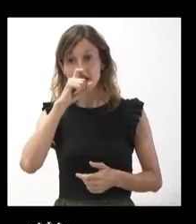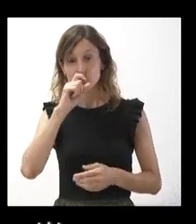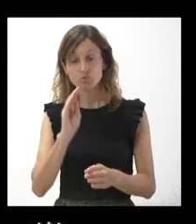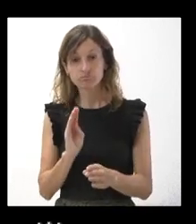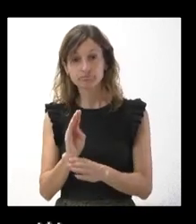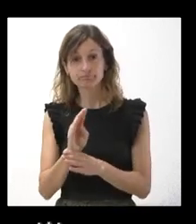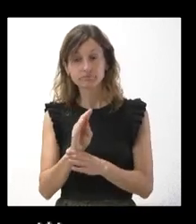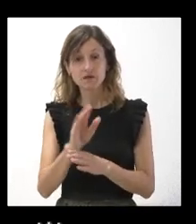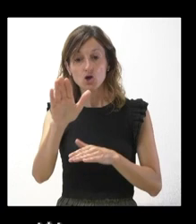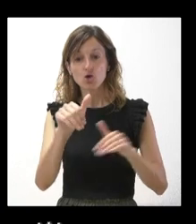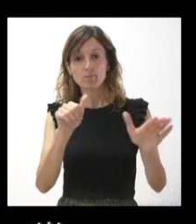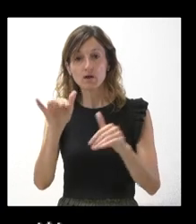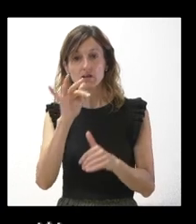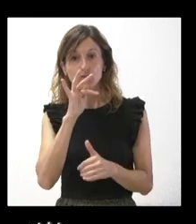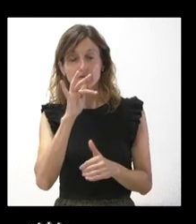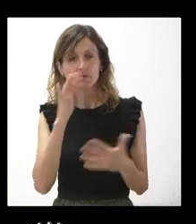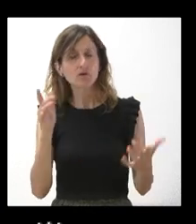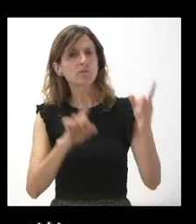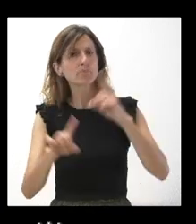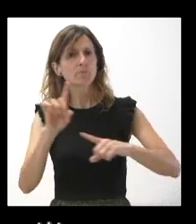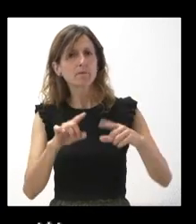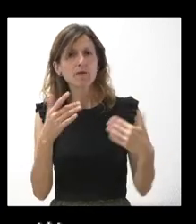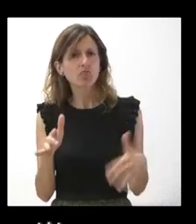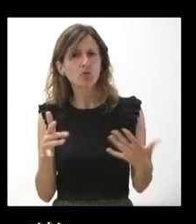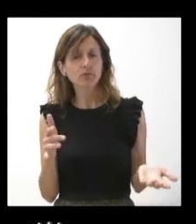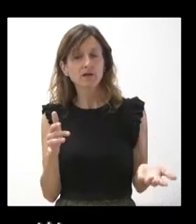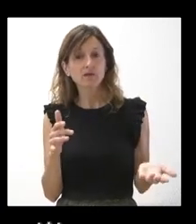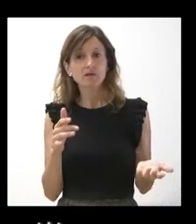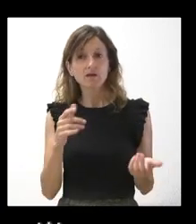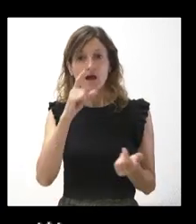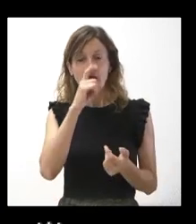todavía sin convocar. ¿Dónde está el problema? ¿Cuándo se van a resolver las del